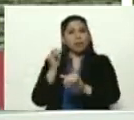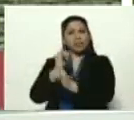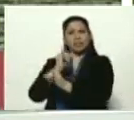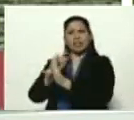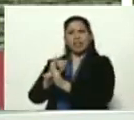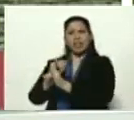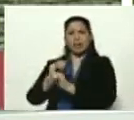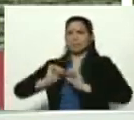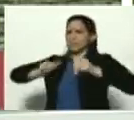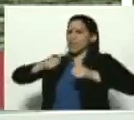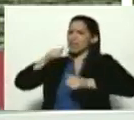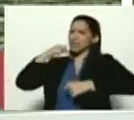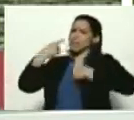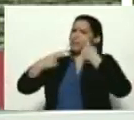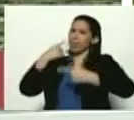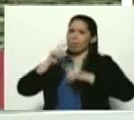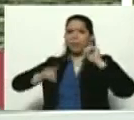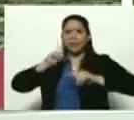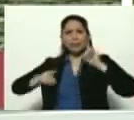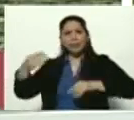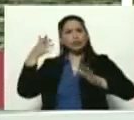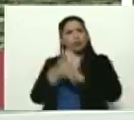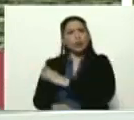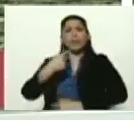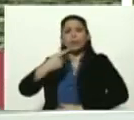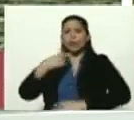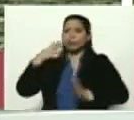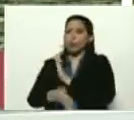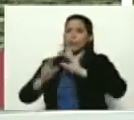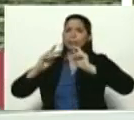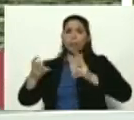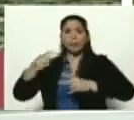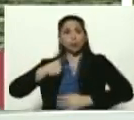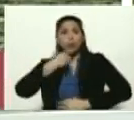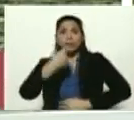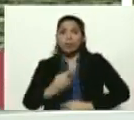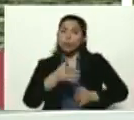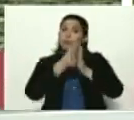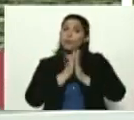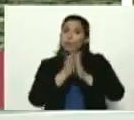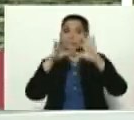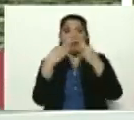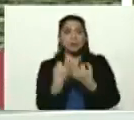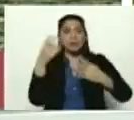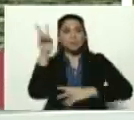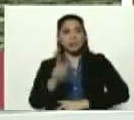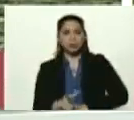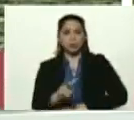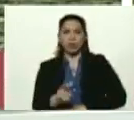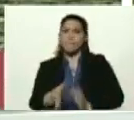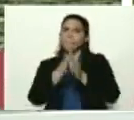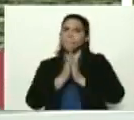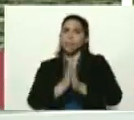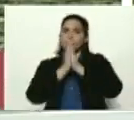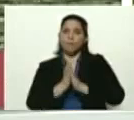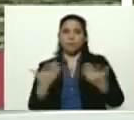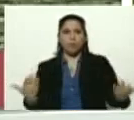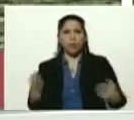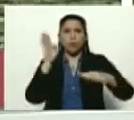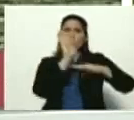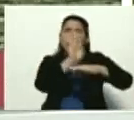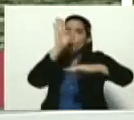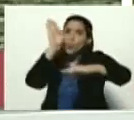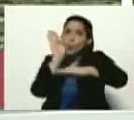a mentir sobre lo que yo digo de este tema. Yo lo que estoy diciendo a la familia venezolana, por favor,